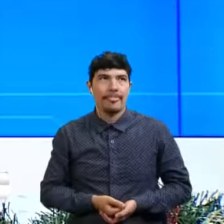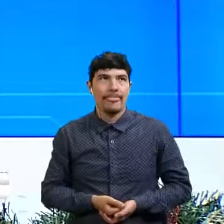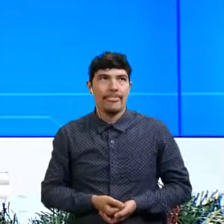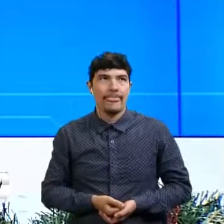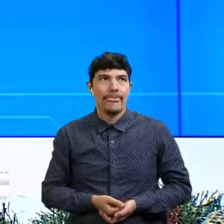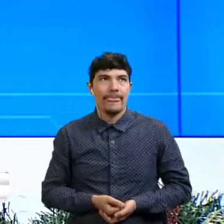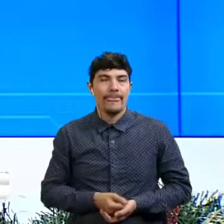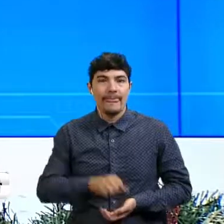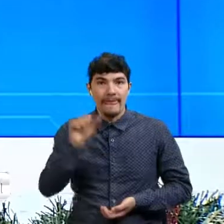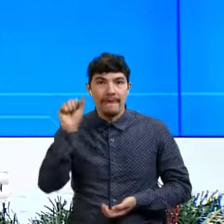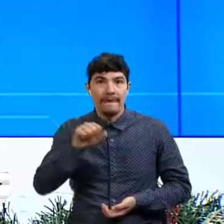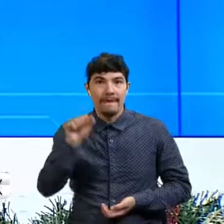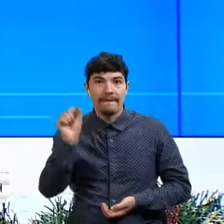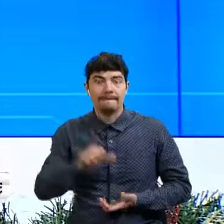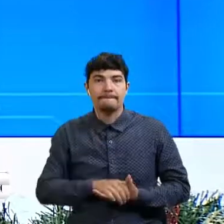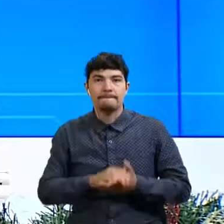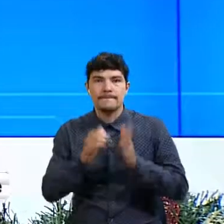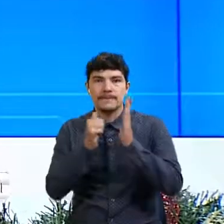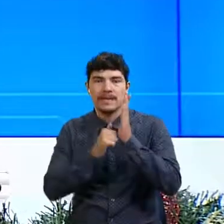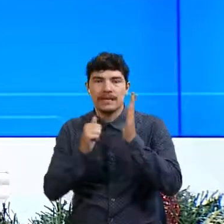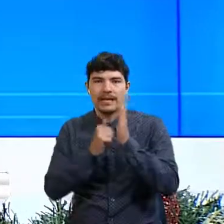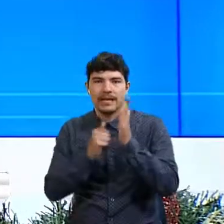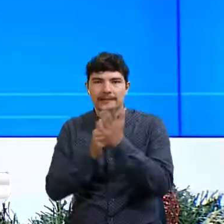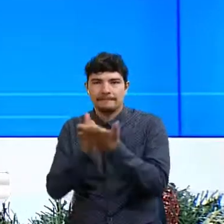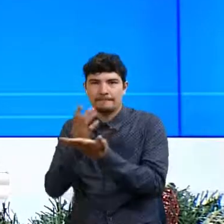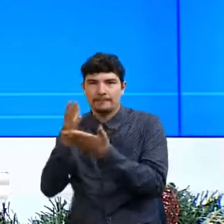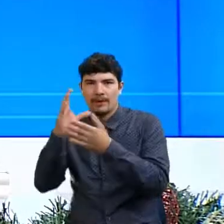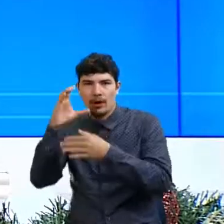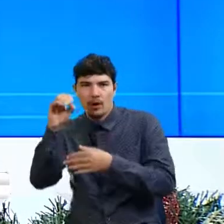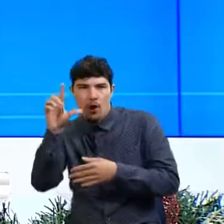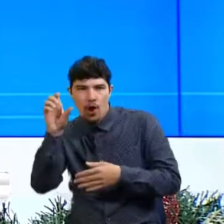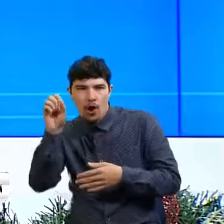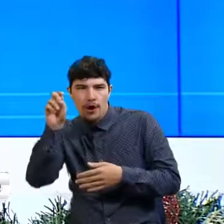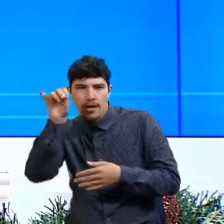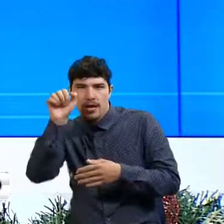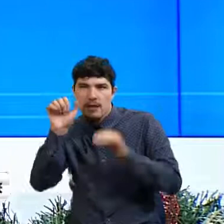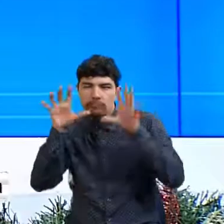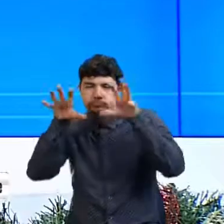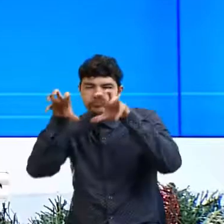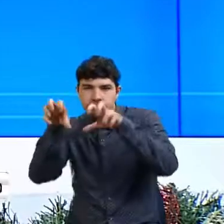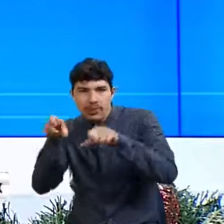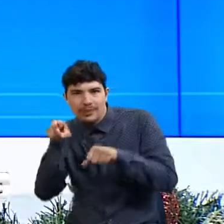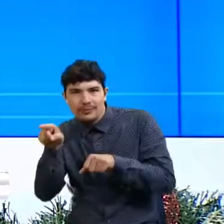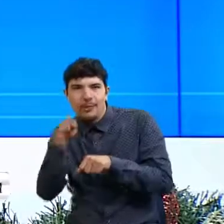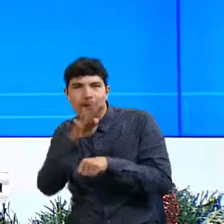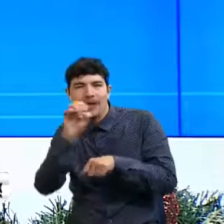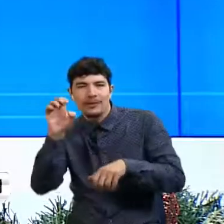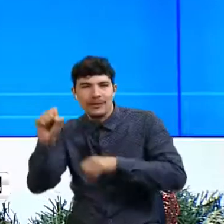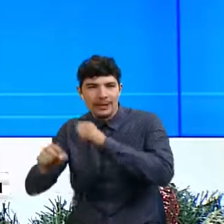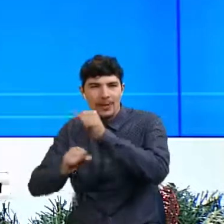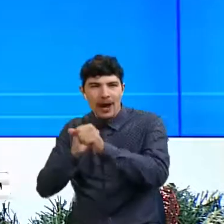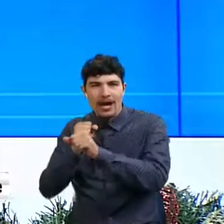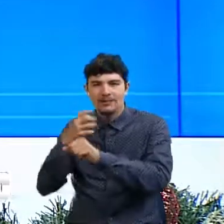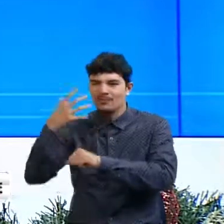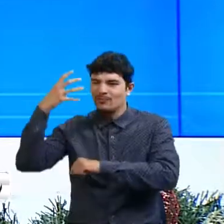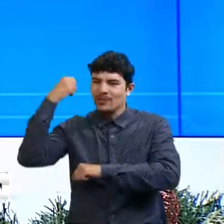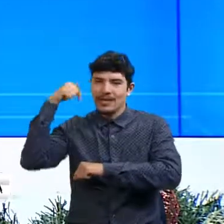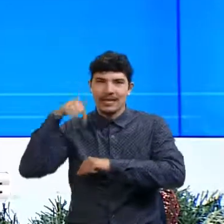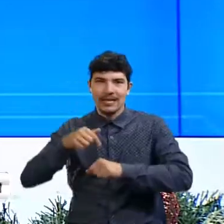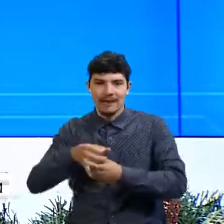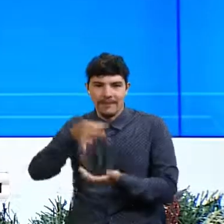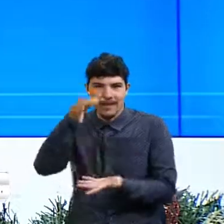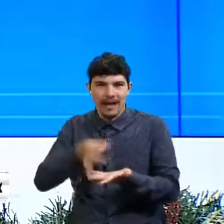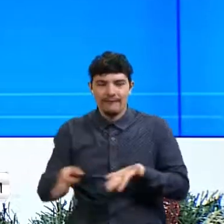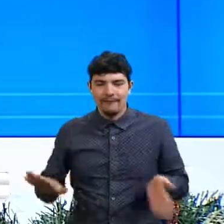y en otras noticias con materiales coloniales y robustos que durante más de 400 años se han caracterizado a la capital folklórica de colombia